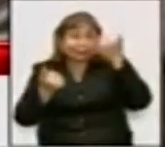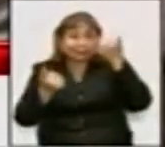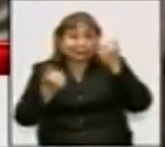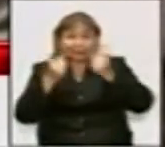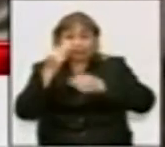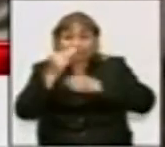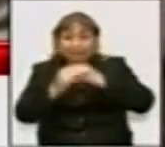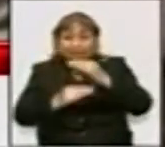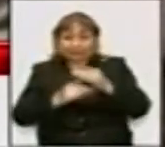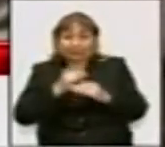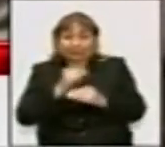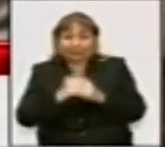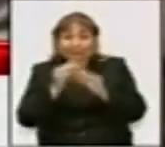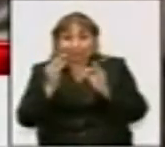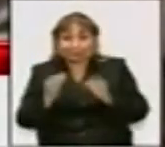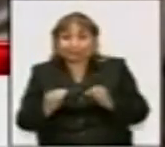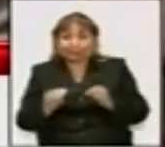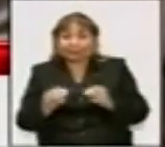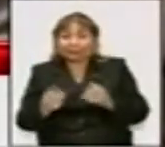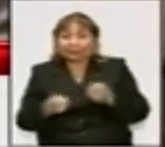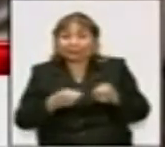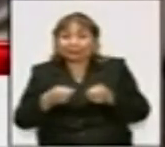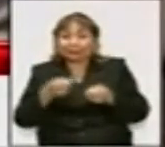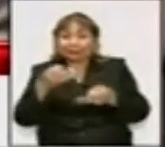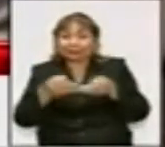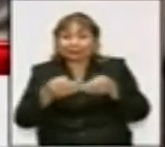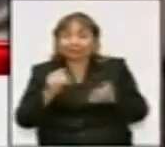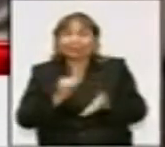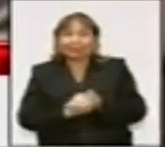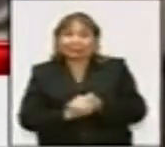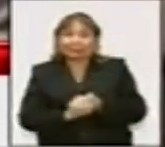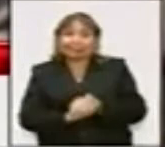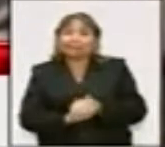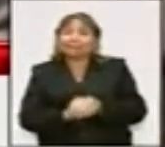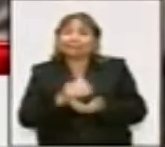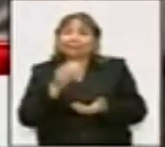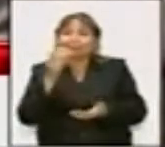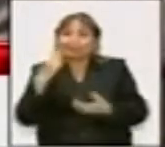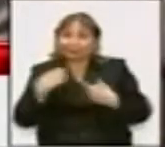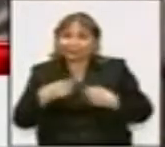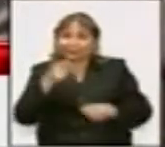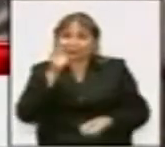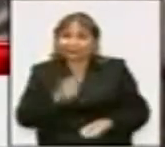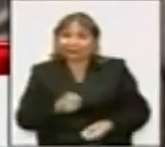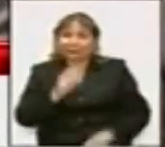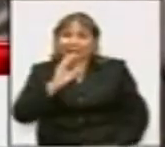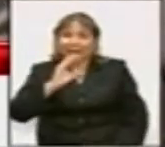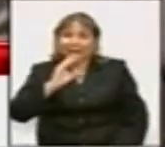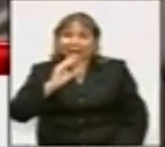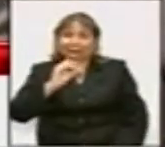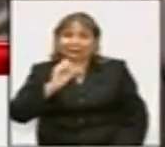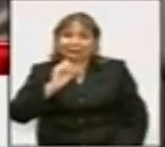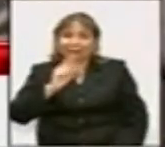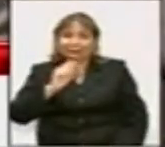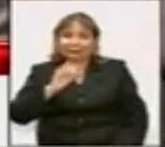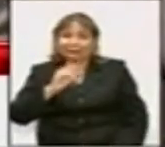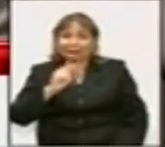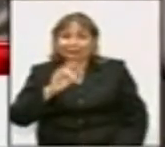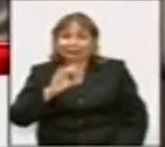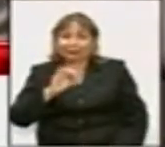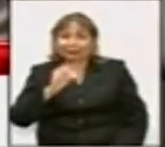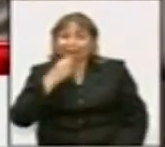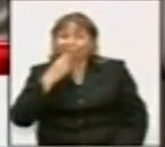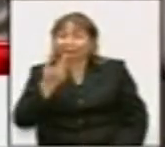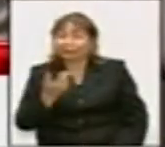mundo actual los jueces lo vemos con el tribunal constitucional tiene la capacidad de derogar la ley del parlamento